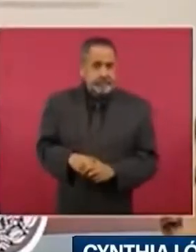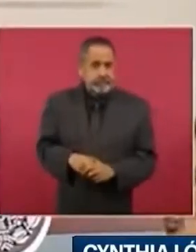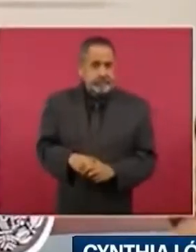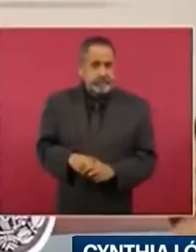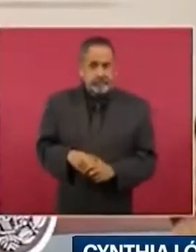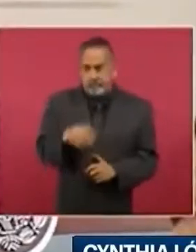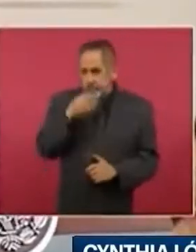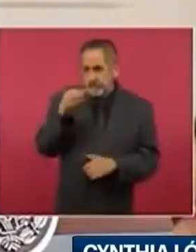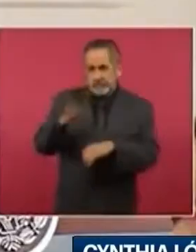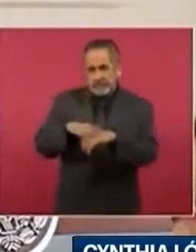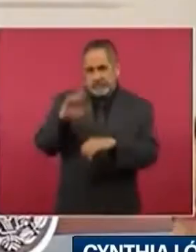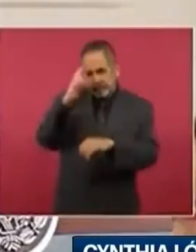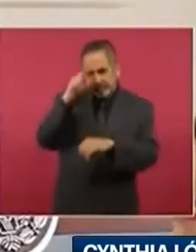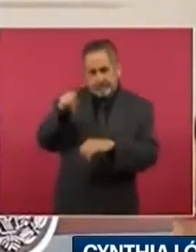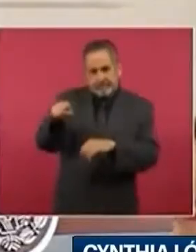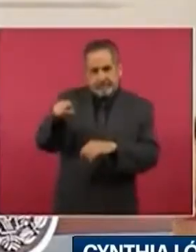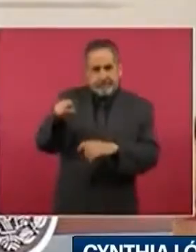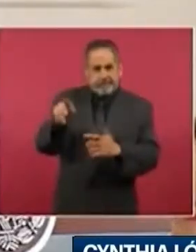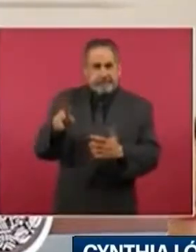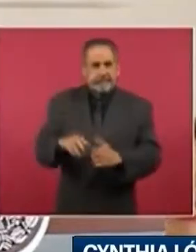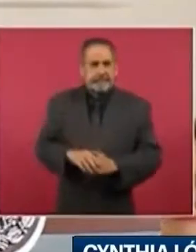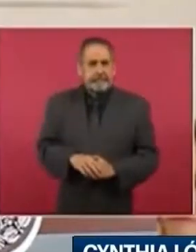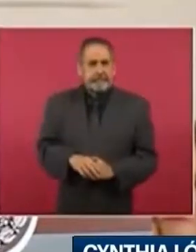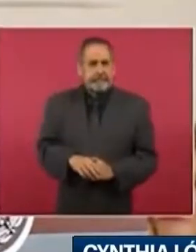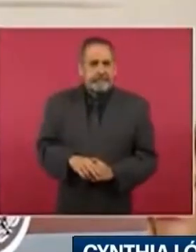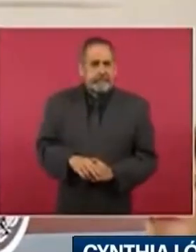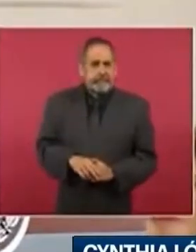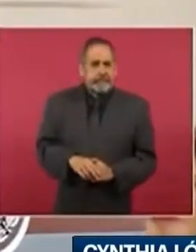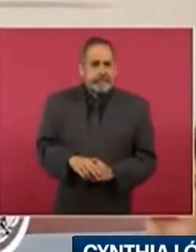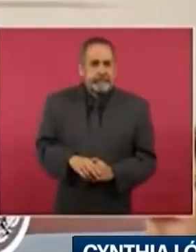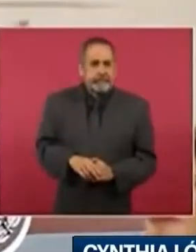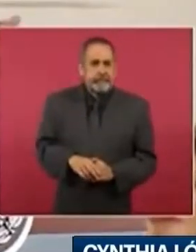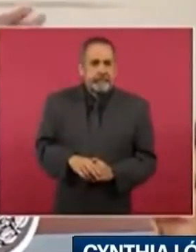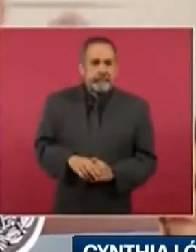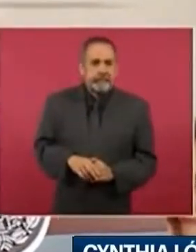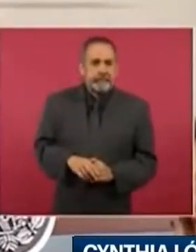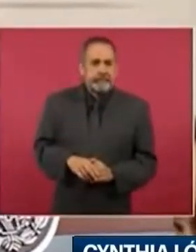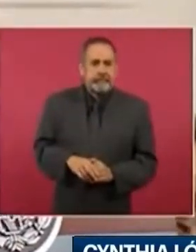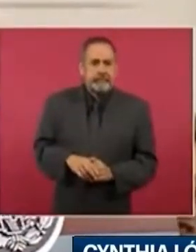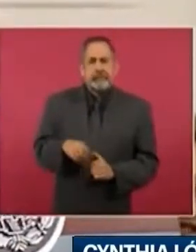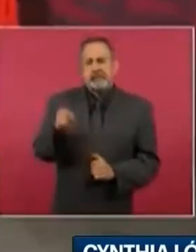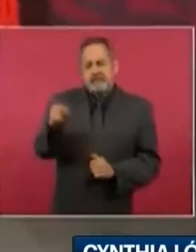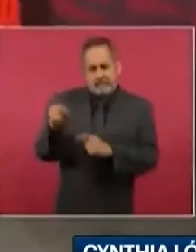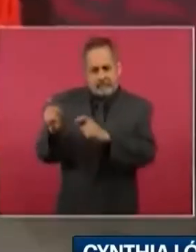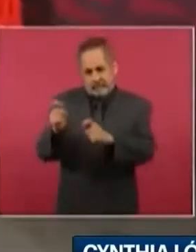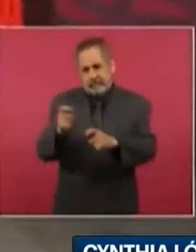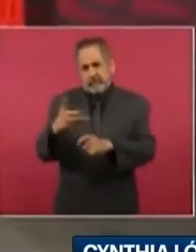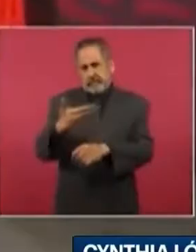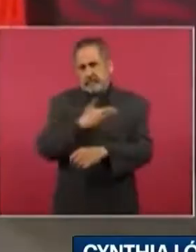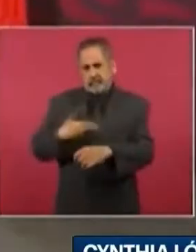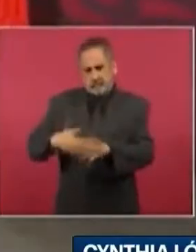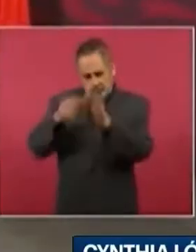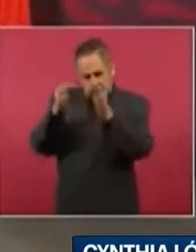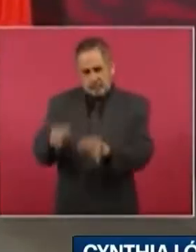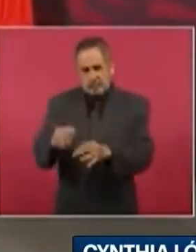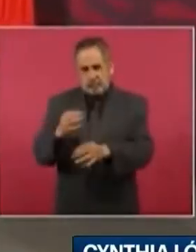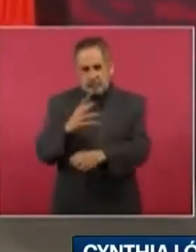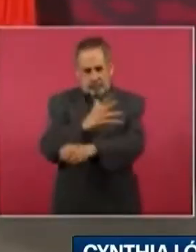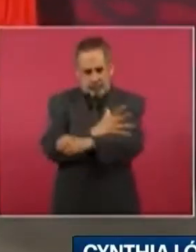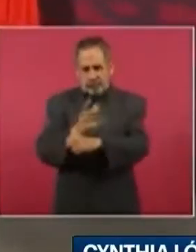Este no es un proyecto que debe de estar a modo, es un proyecto que debe de subsistir, que debe de fortalecerse en América Latina, que debe de